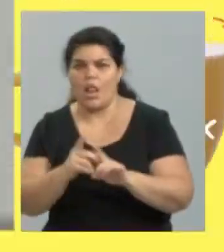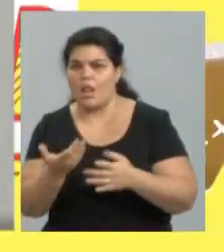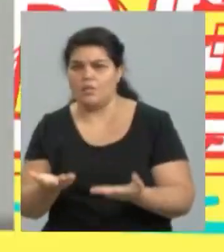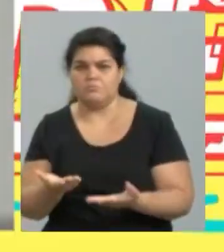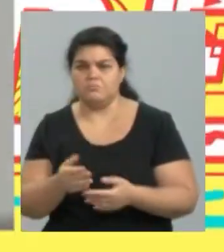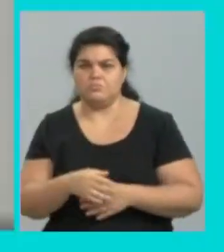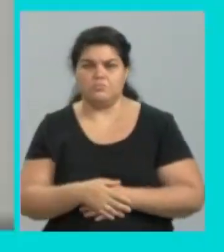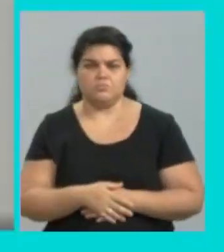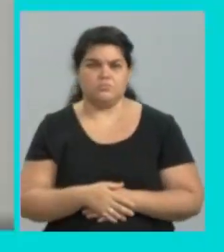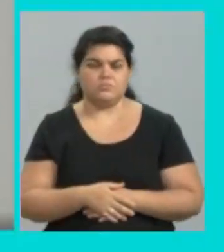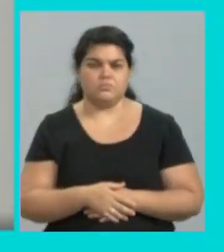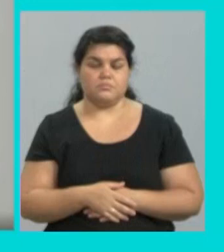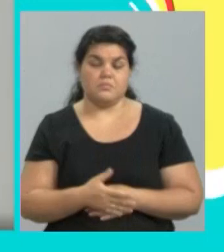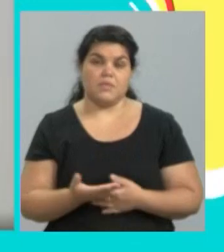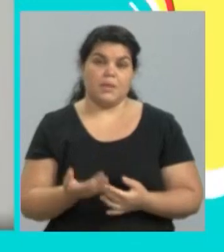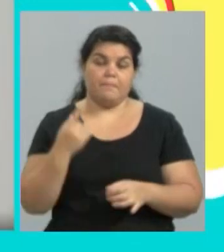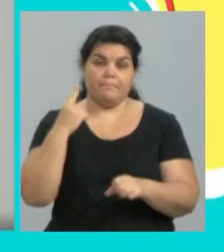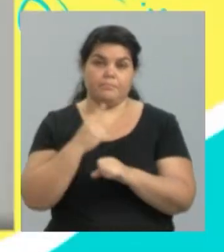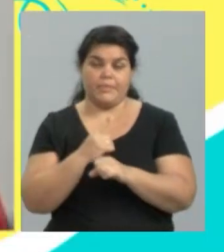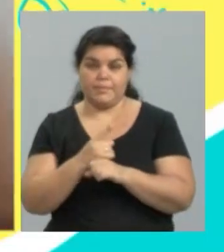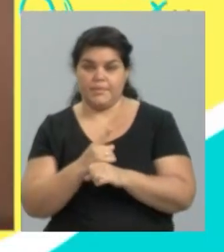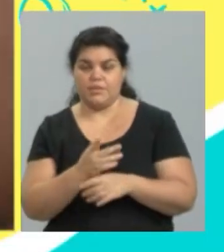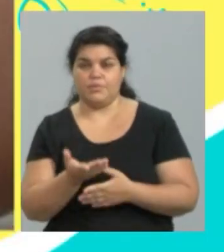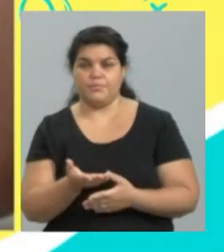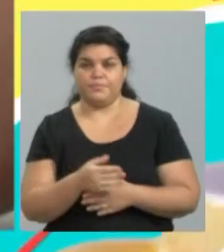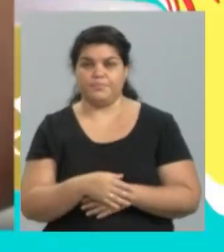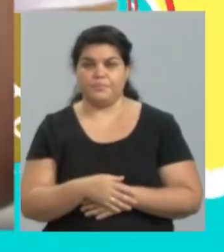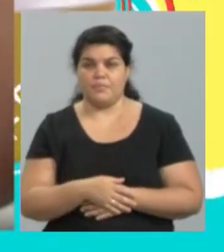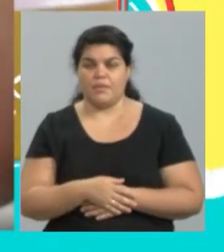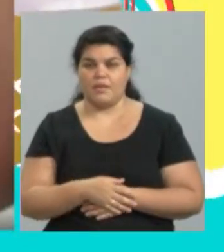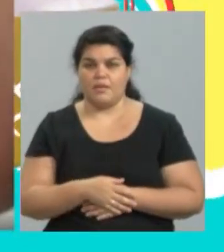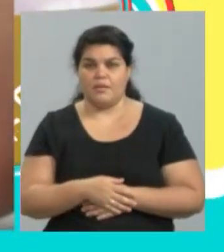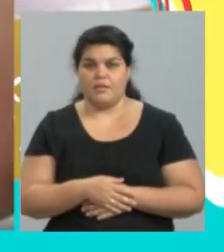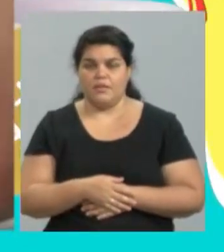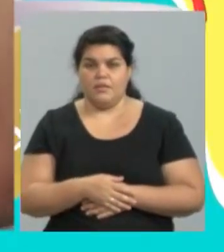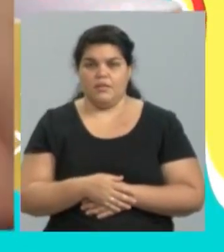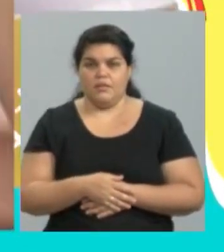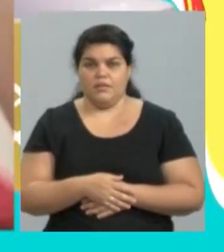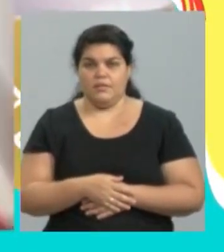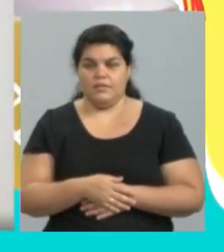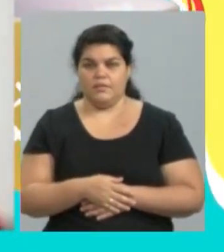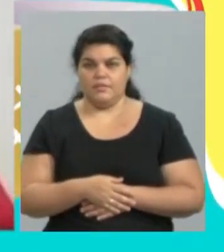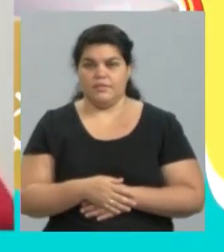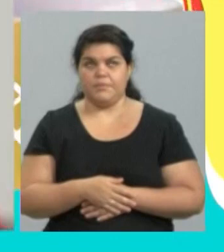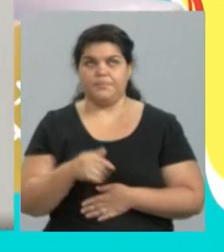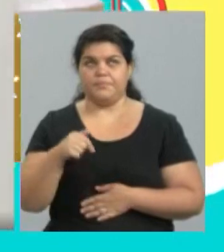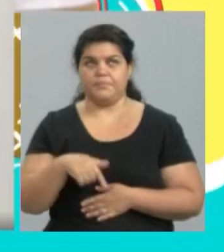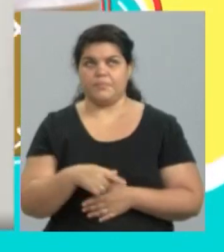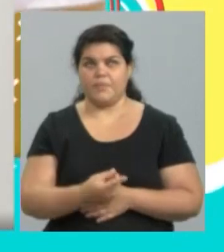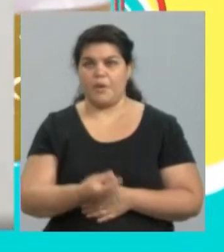en principio, los primeros desafíos tienen que ver con poder realizar mesas